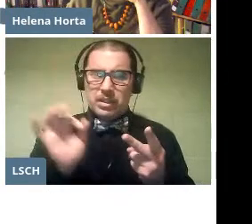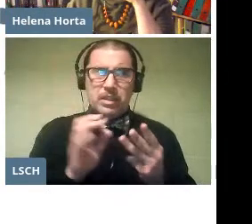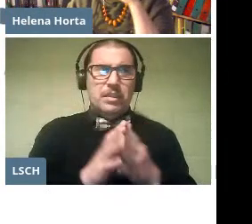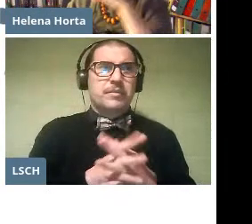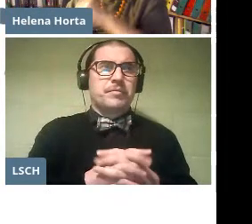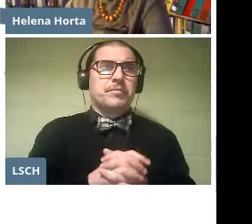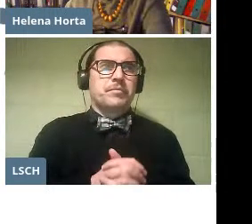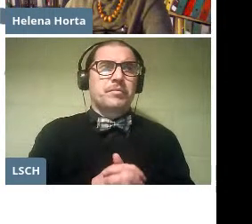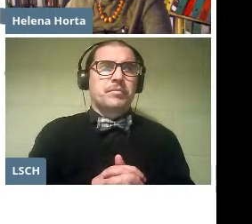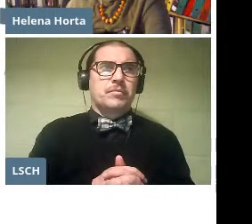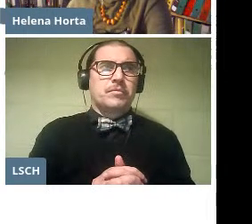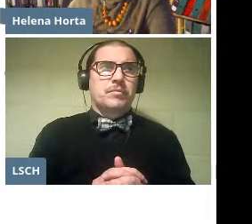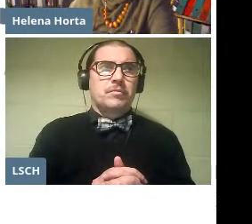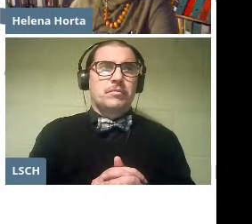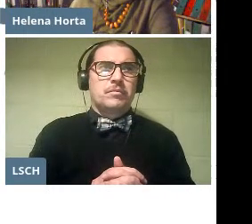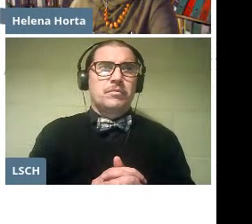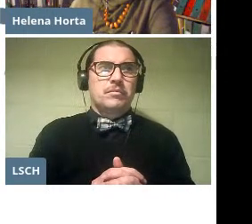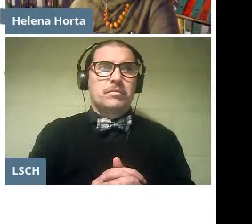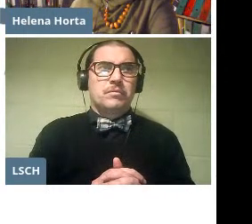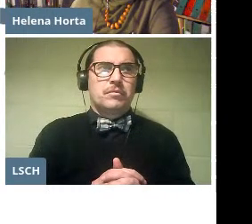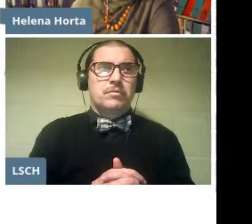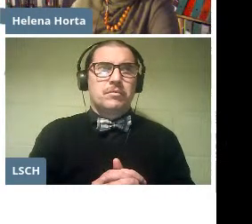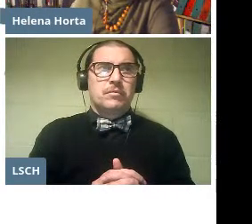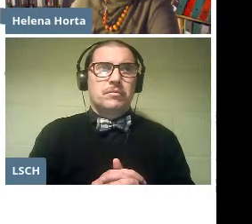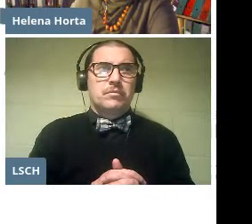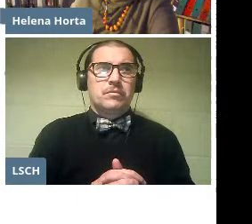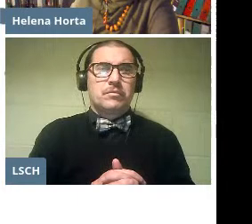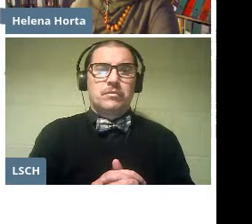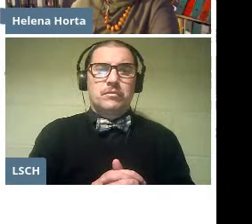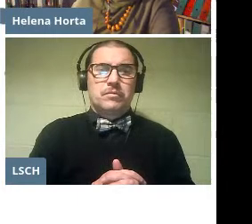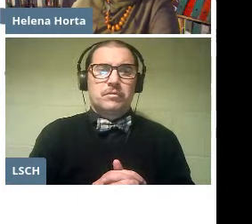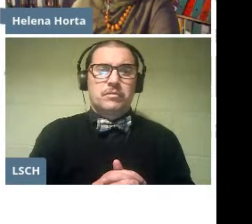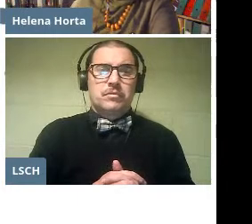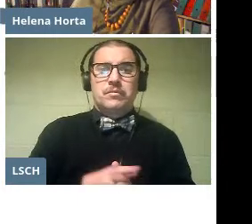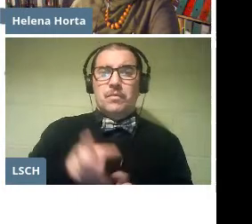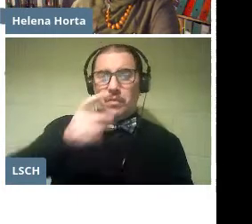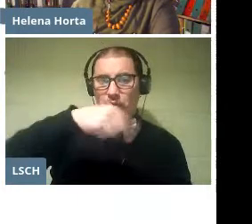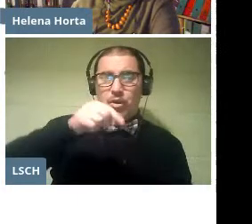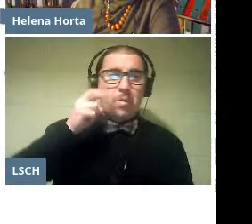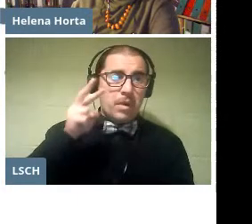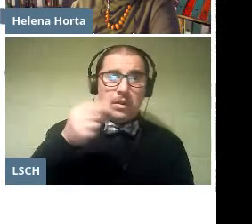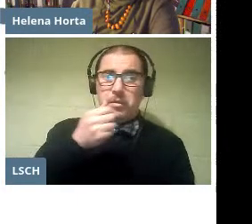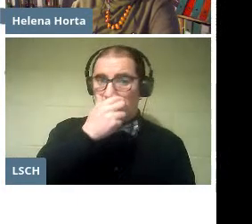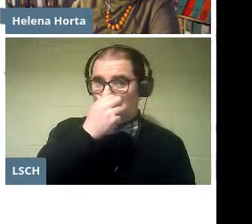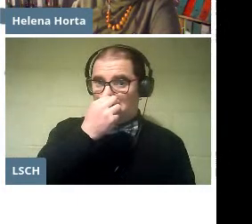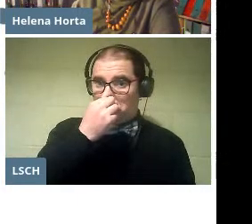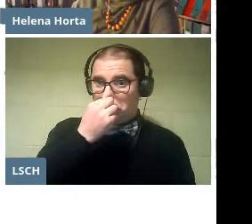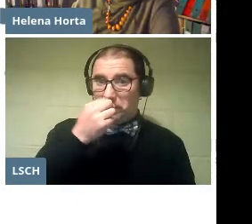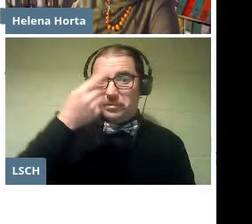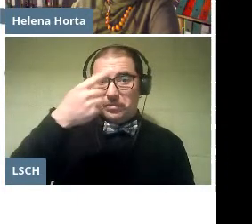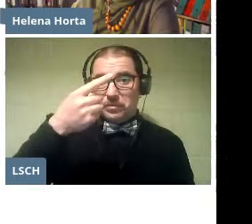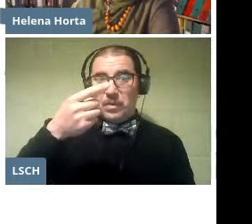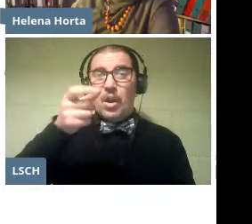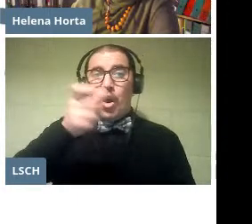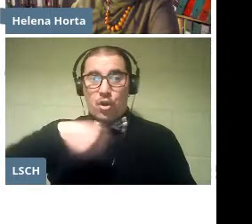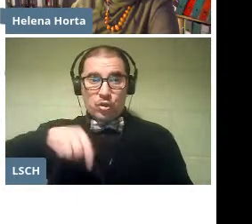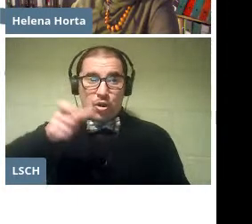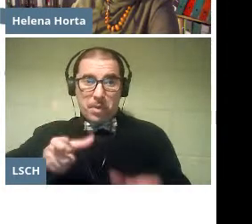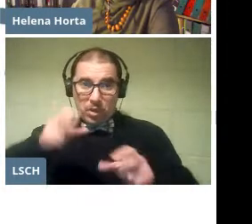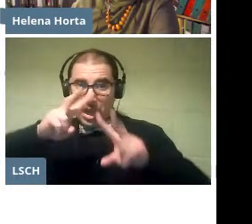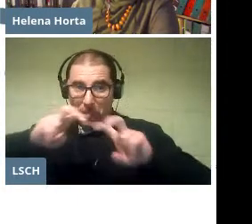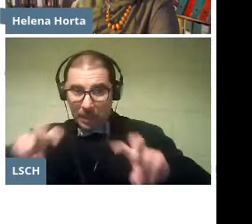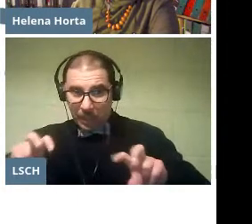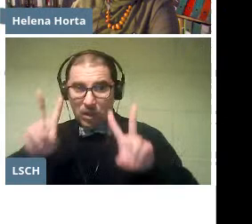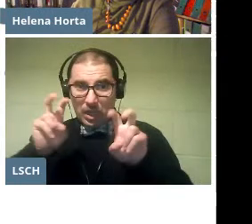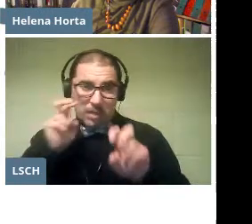de figuras que hemos relevado, varios investigadores que nos hemos dedicado al